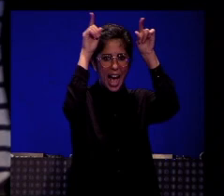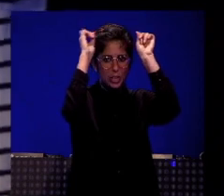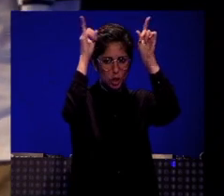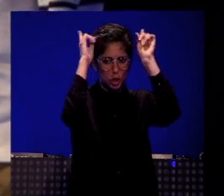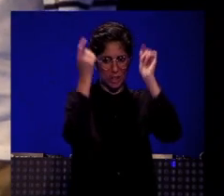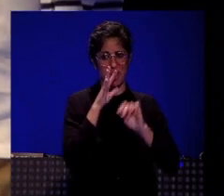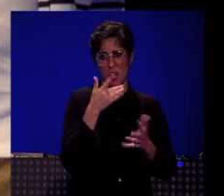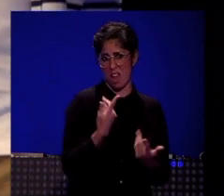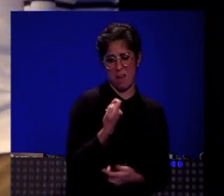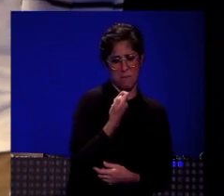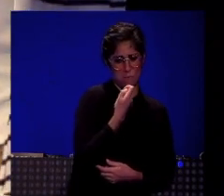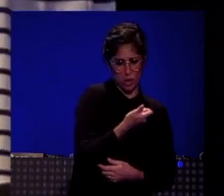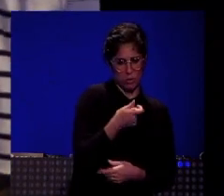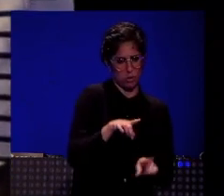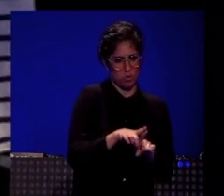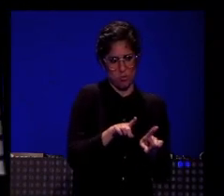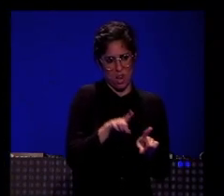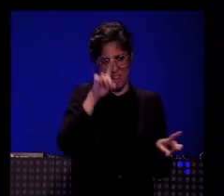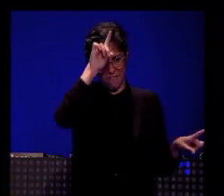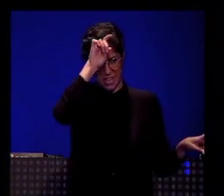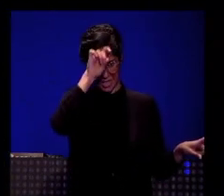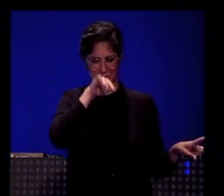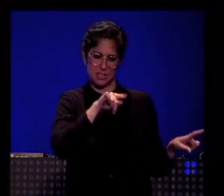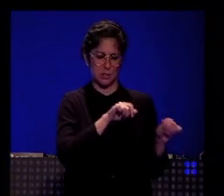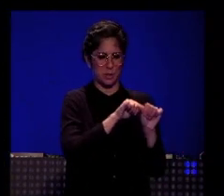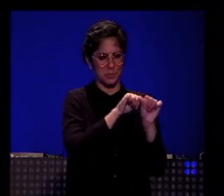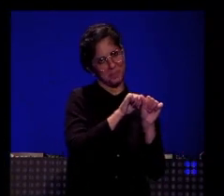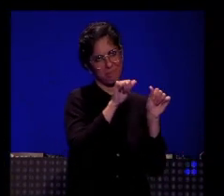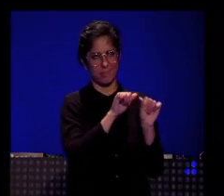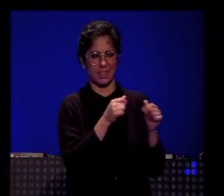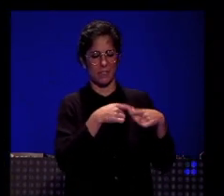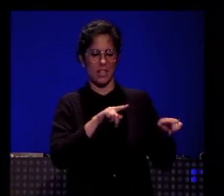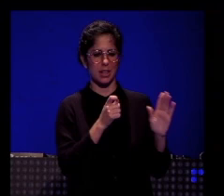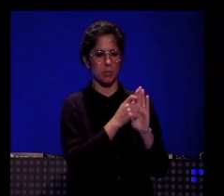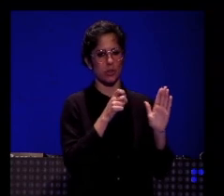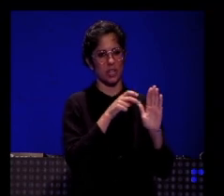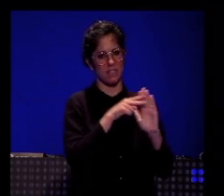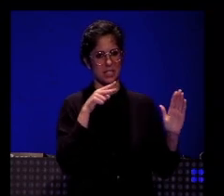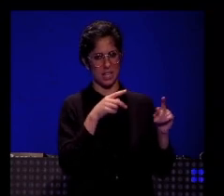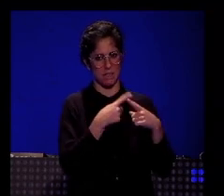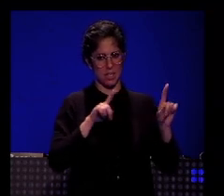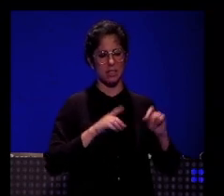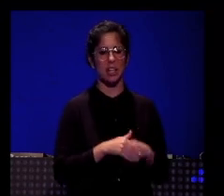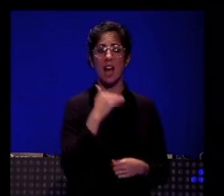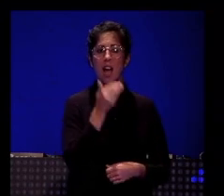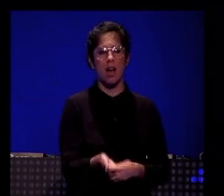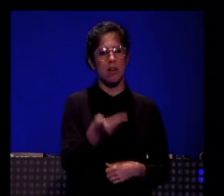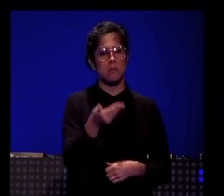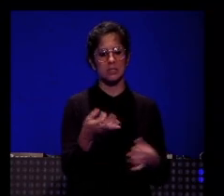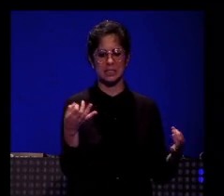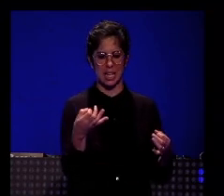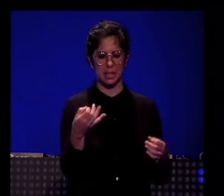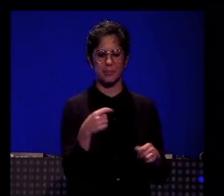bueno eso es otro punto de vista no una de las cosas la más relevantes es a la hora del diseño vale una cosa que nos puede ayudar